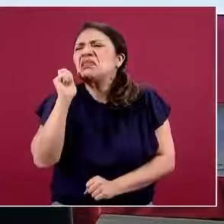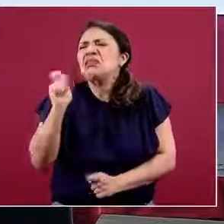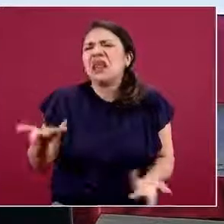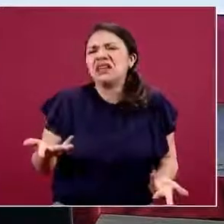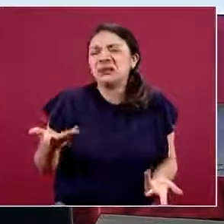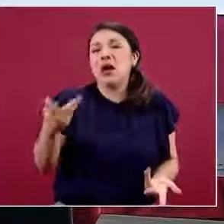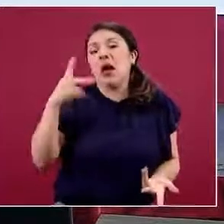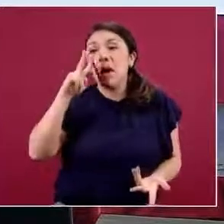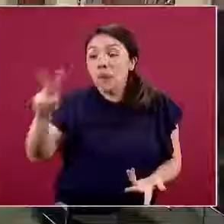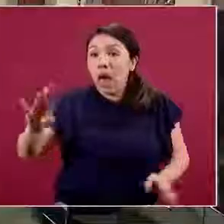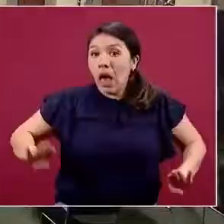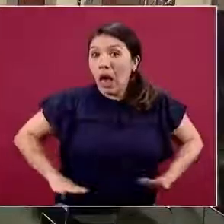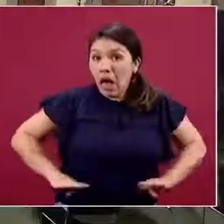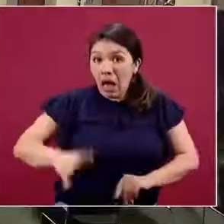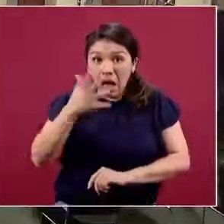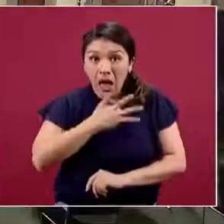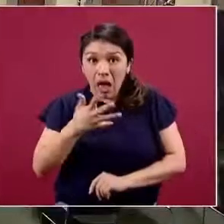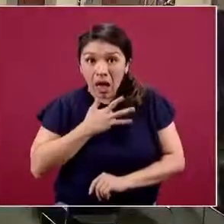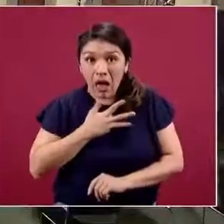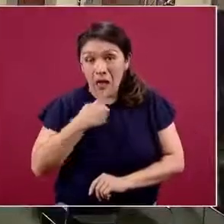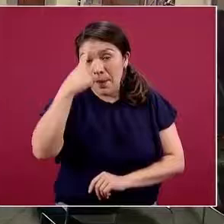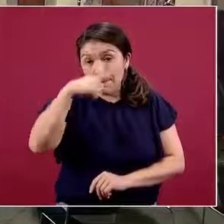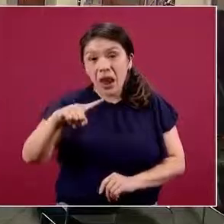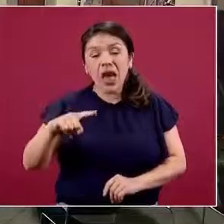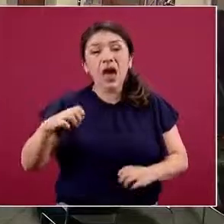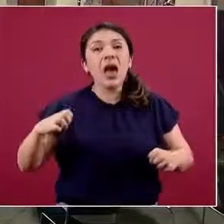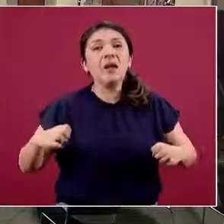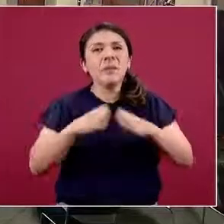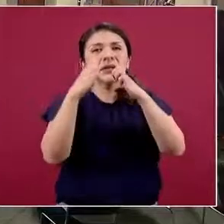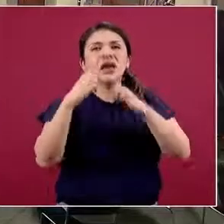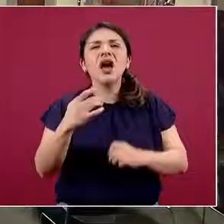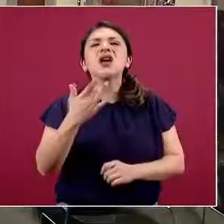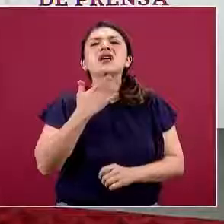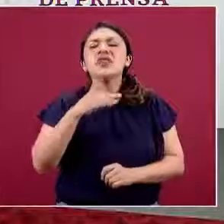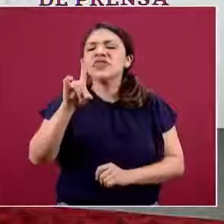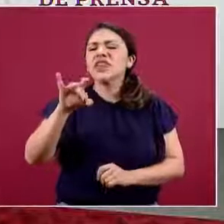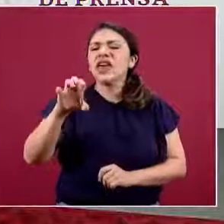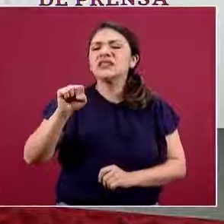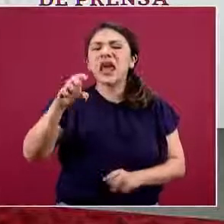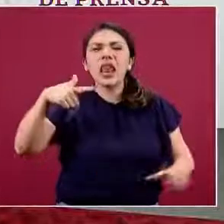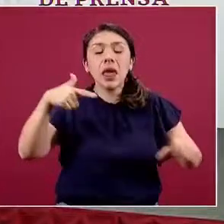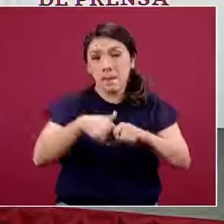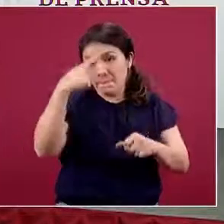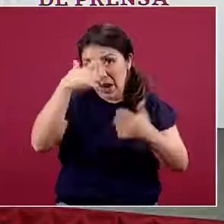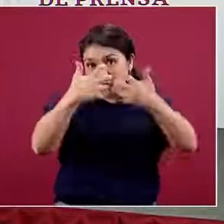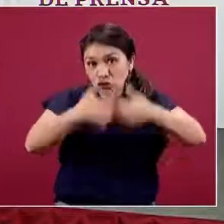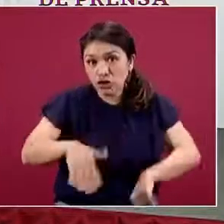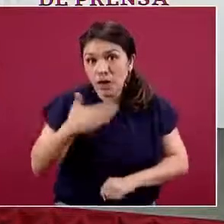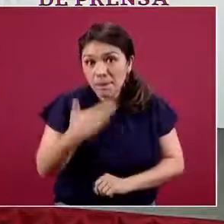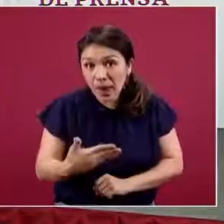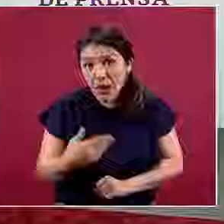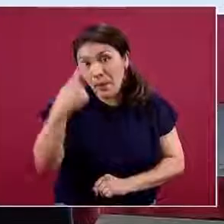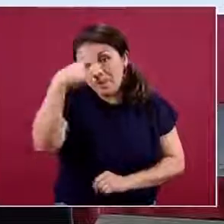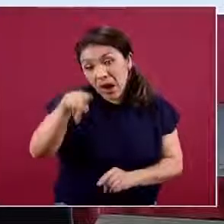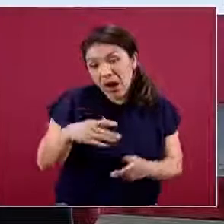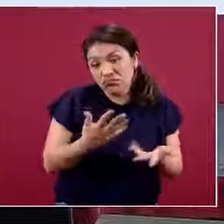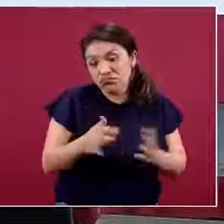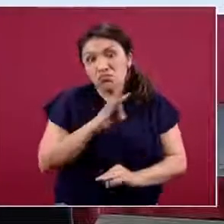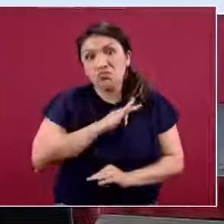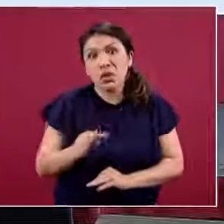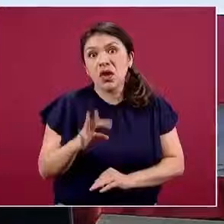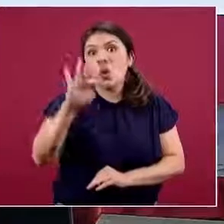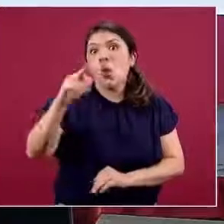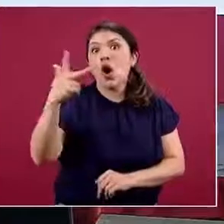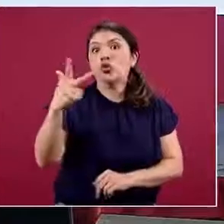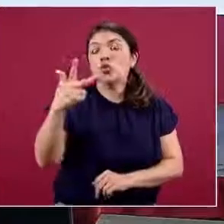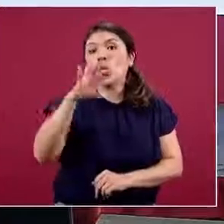que tengan, por ejemplo, las plantas de emergencia diésel suficiente para el funcionamiento, por lo menos para las siguientes 48